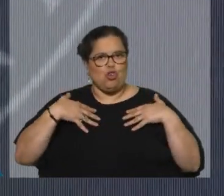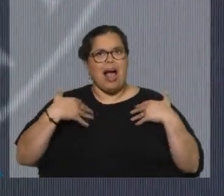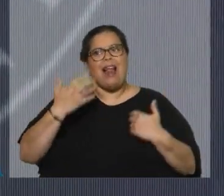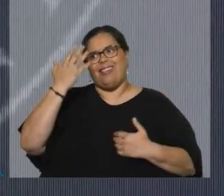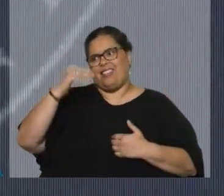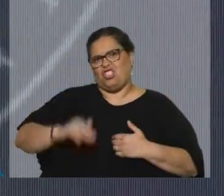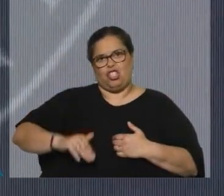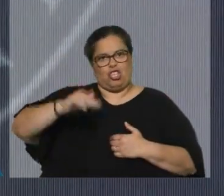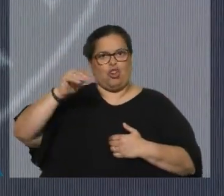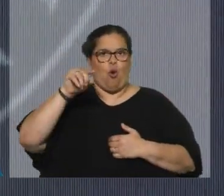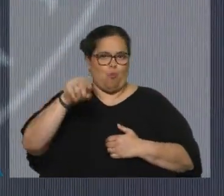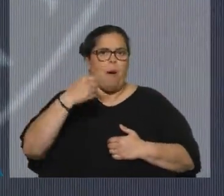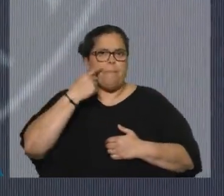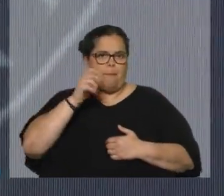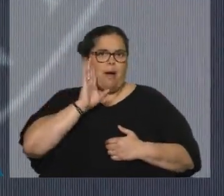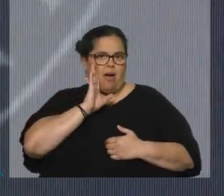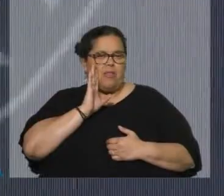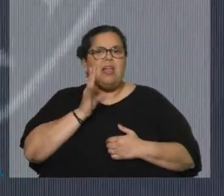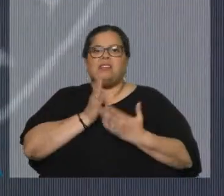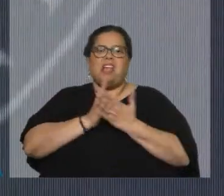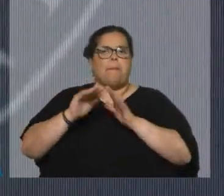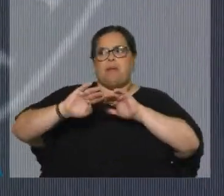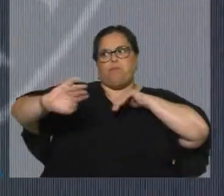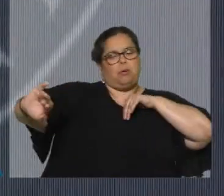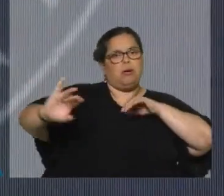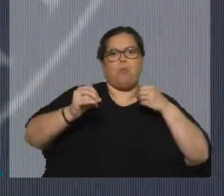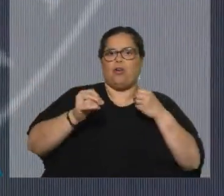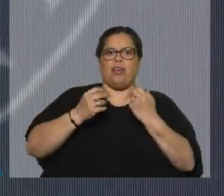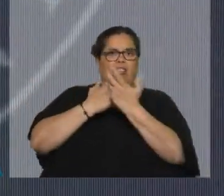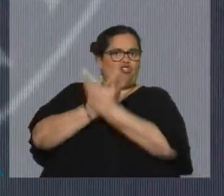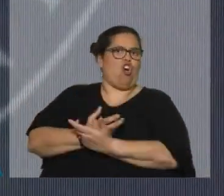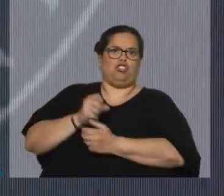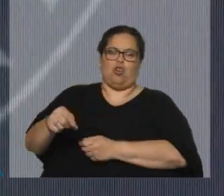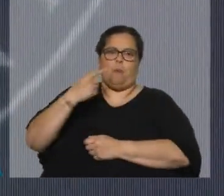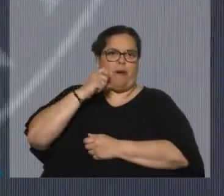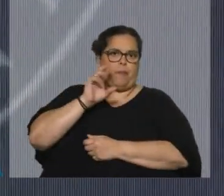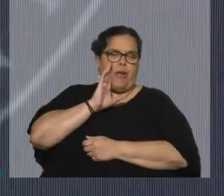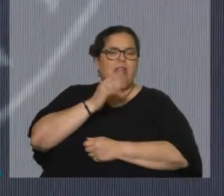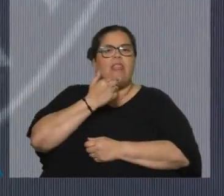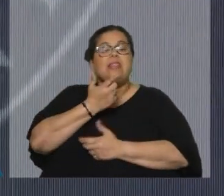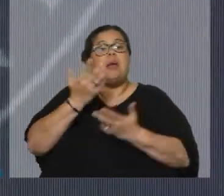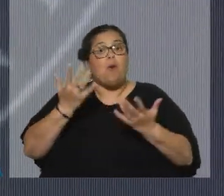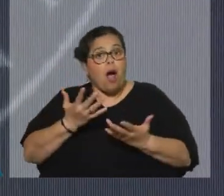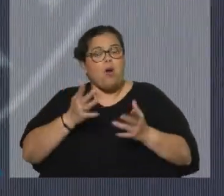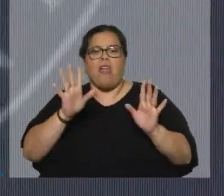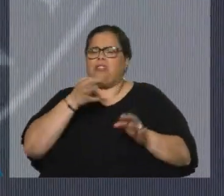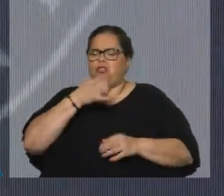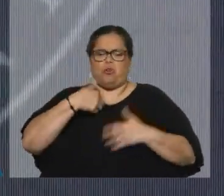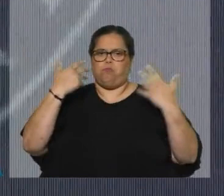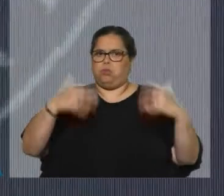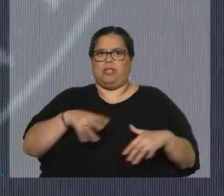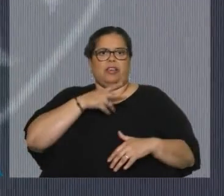años para preservarse de su toxicidad según Afirma declara que por esa razón ha decidido no tener hijos